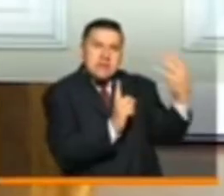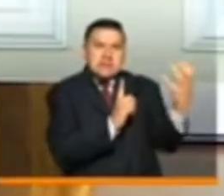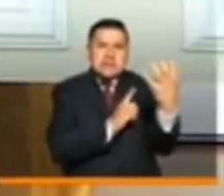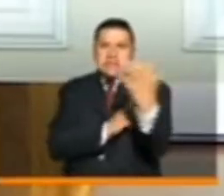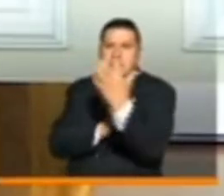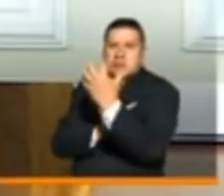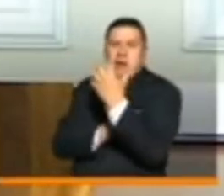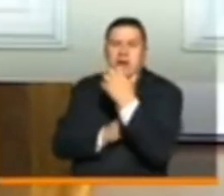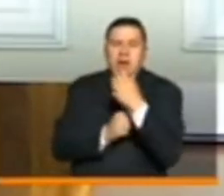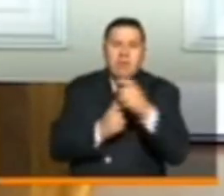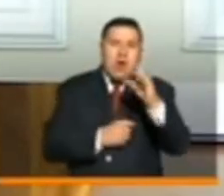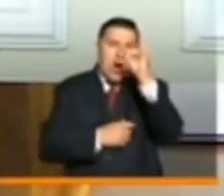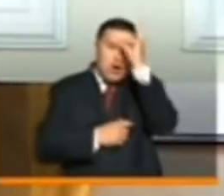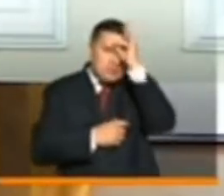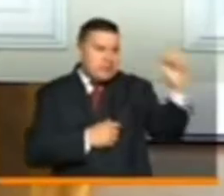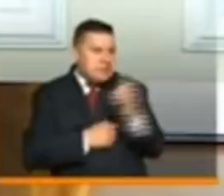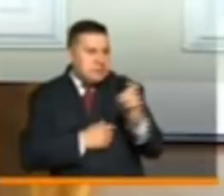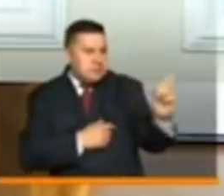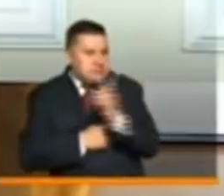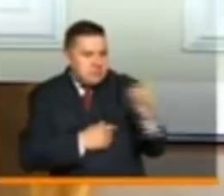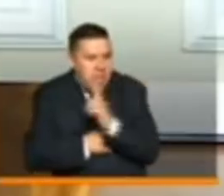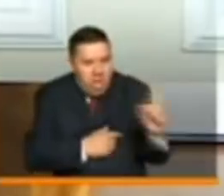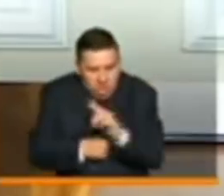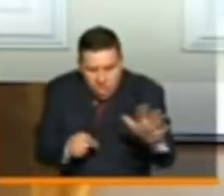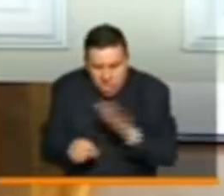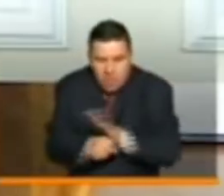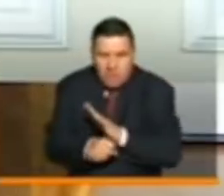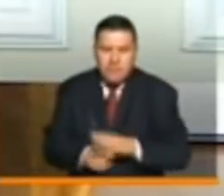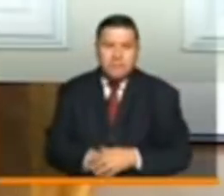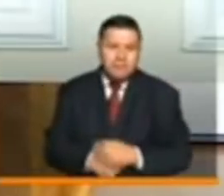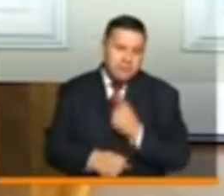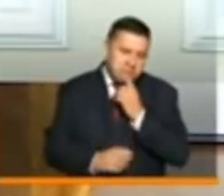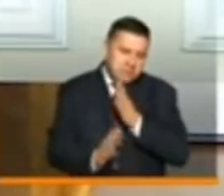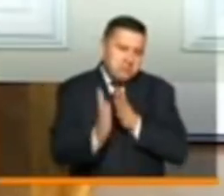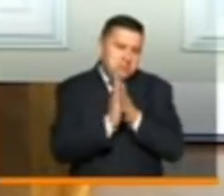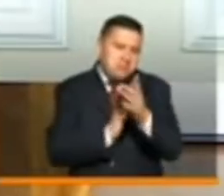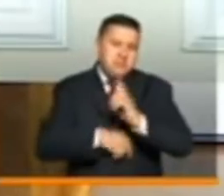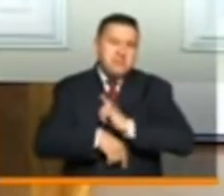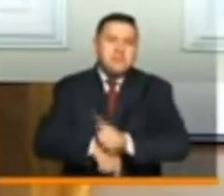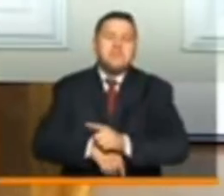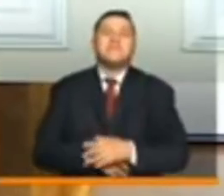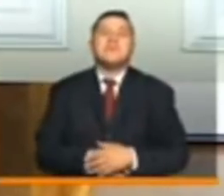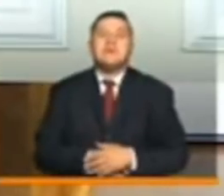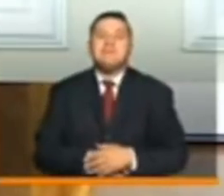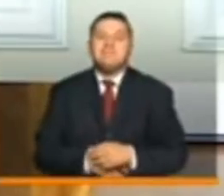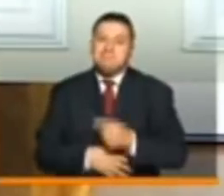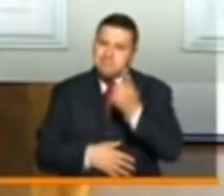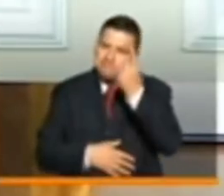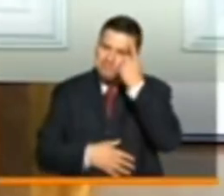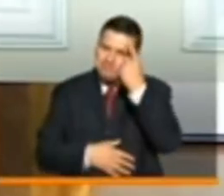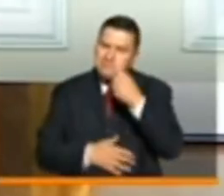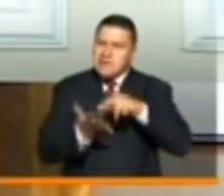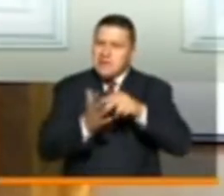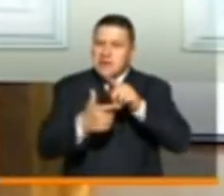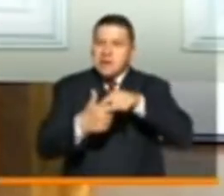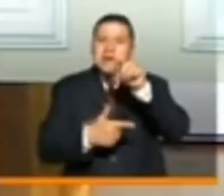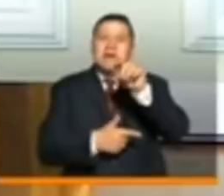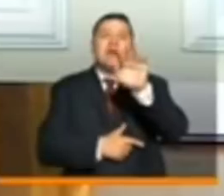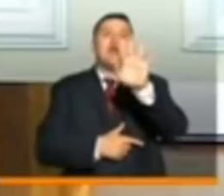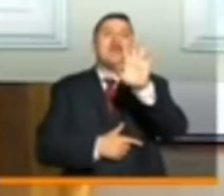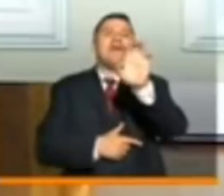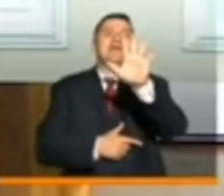sobre la hospitalización en nuestro país como se nos contaba hace unos minutos tenemos un